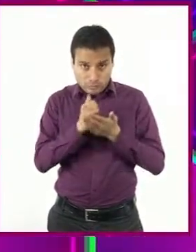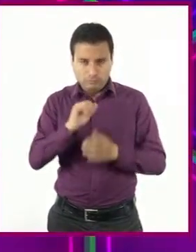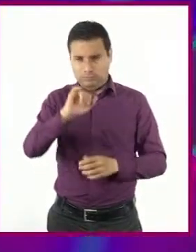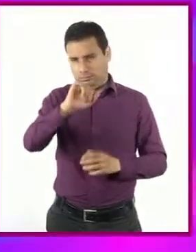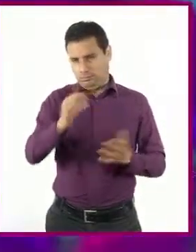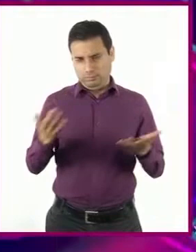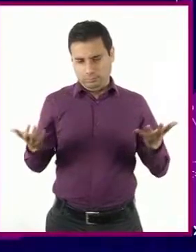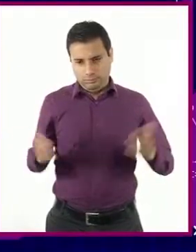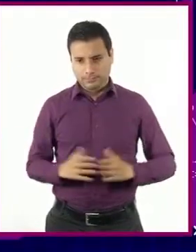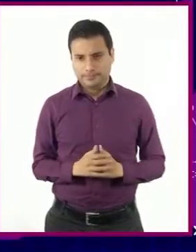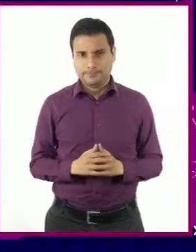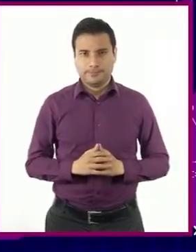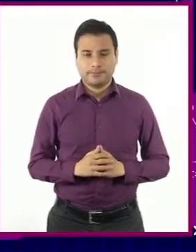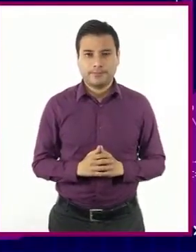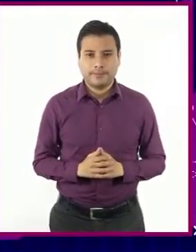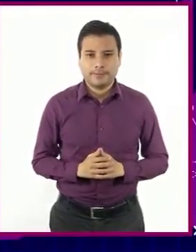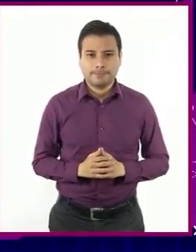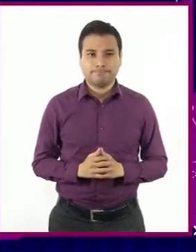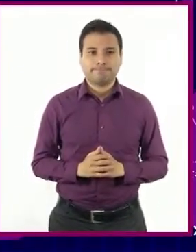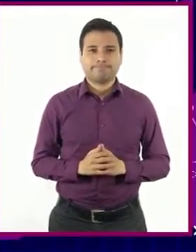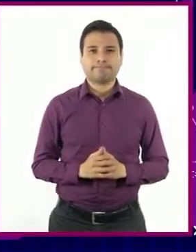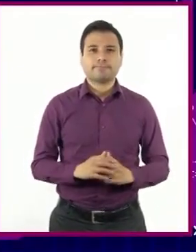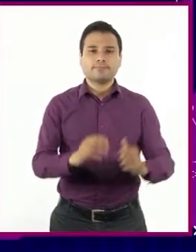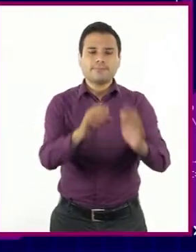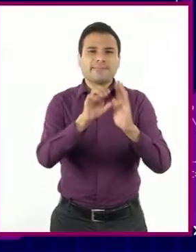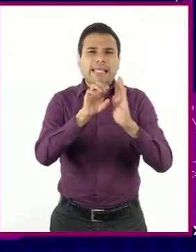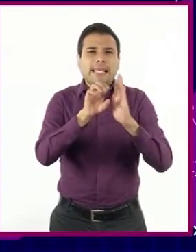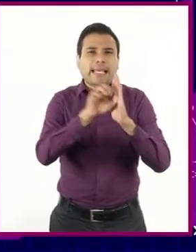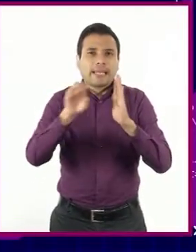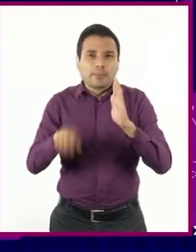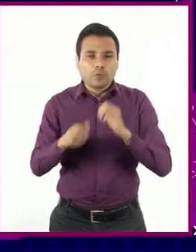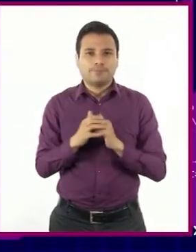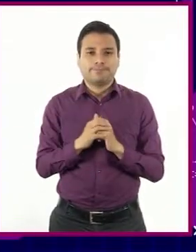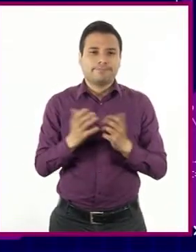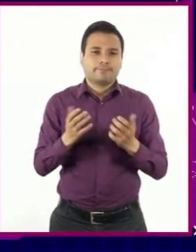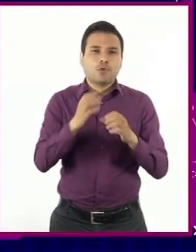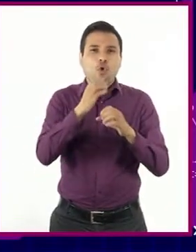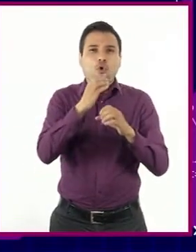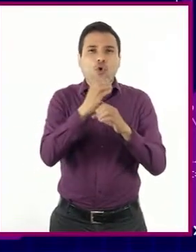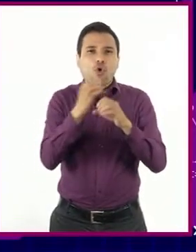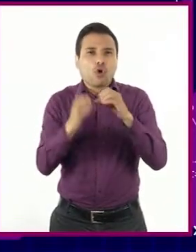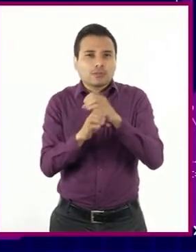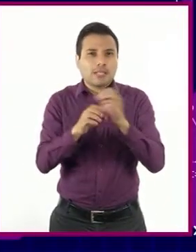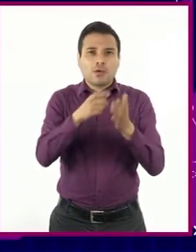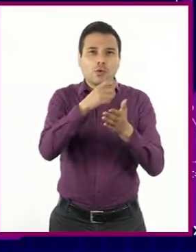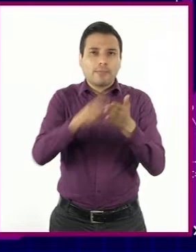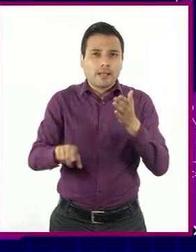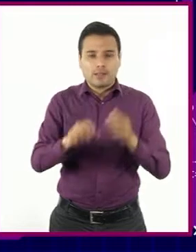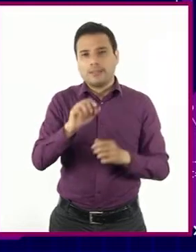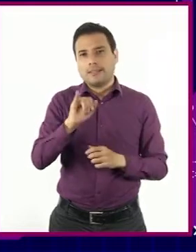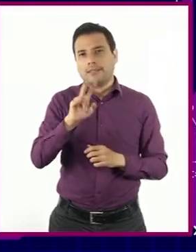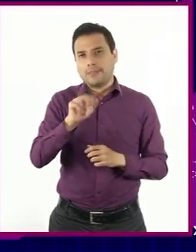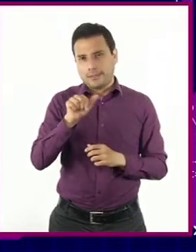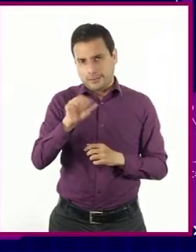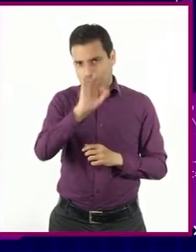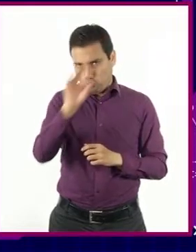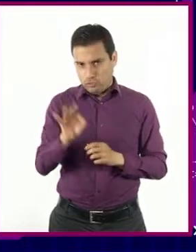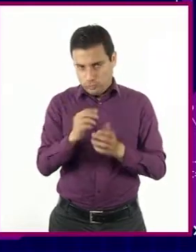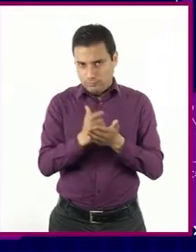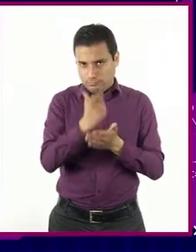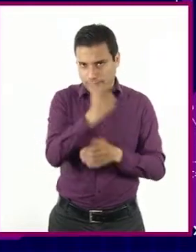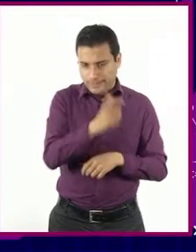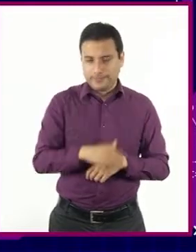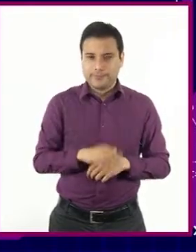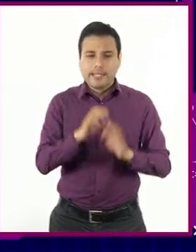Adelante. Cuando se hace la compra de un artículo no básico, se debe pagar el IVA del 16%. Si